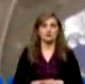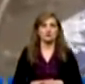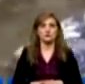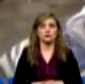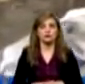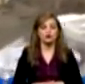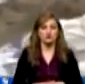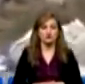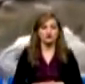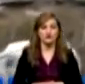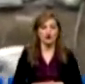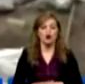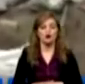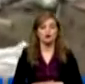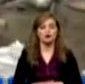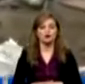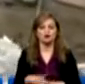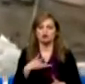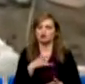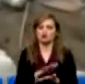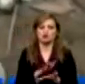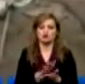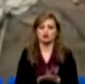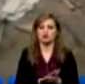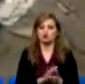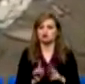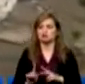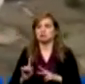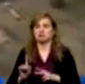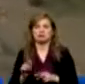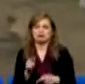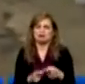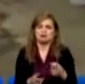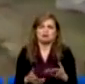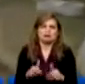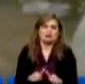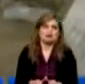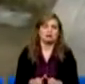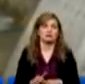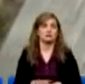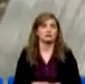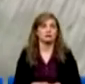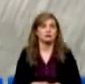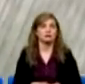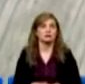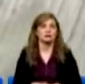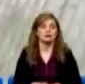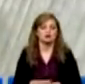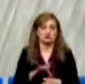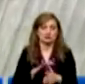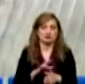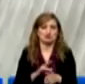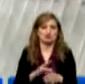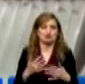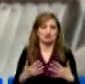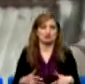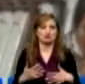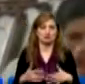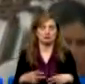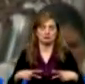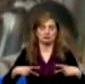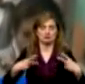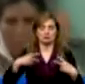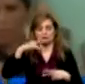estar tranquilamente, porque no tenemos a dónde irnos y lamentablemente es muy peligroso porque aquí